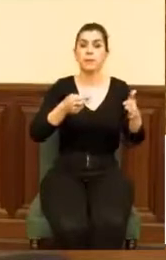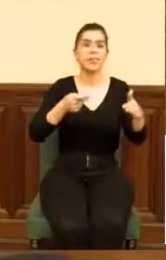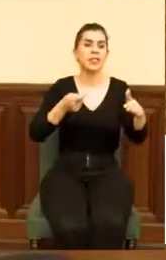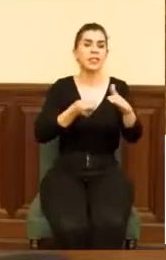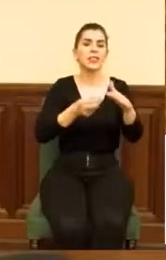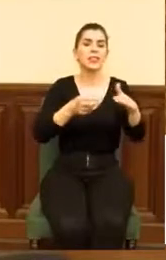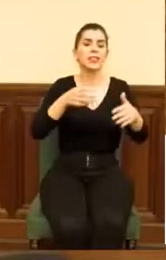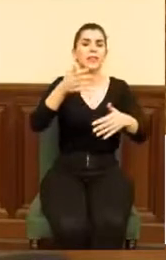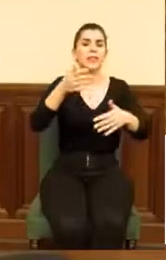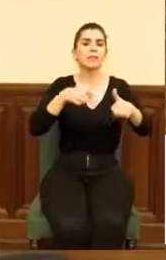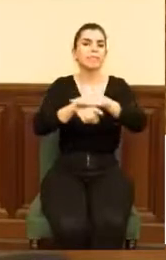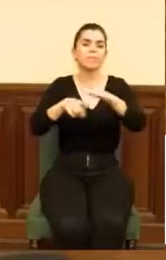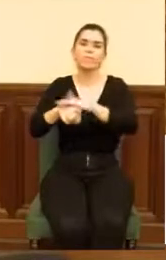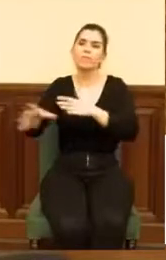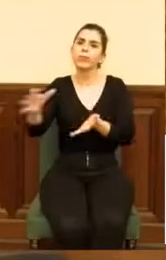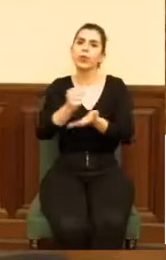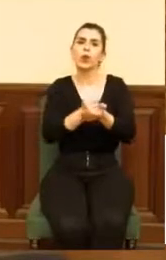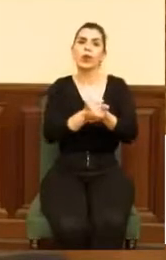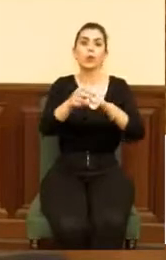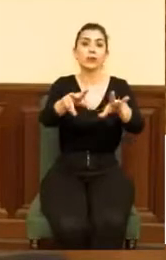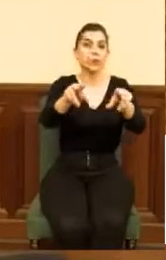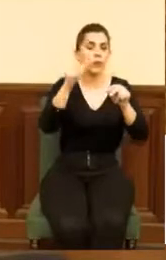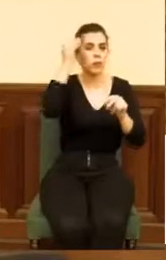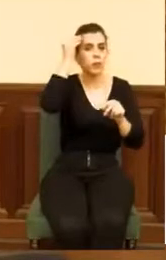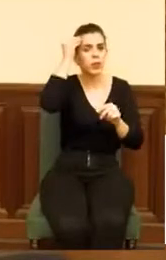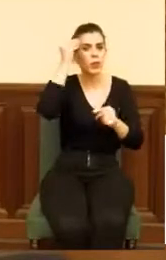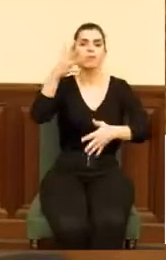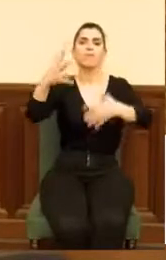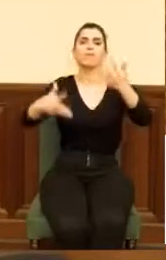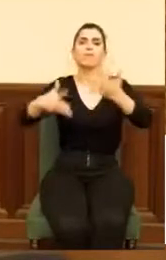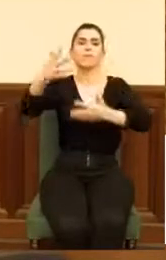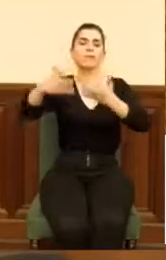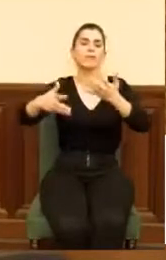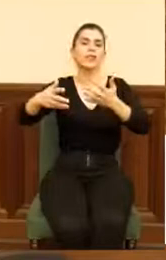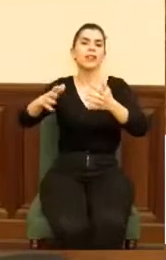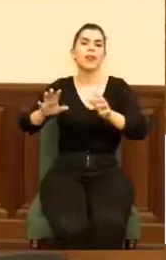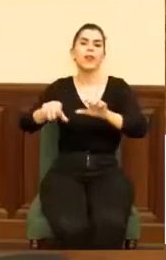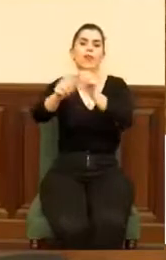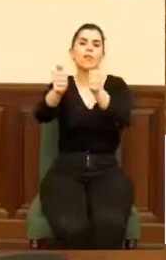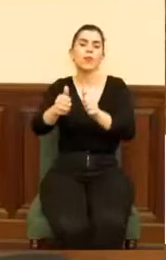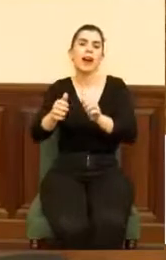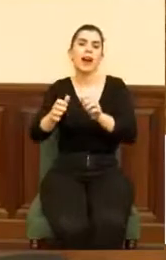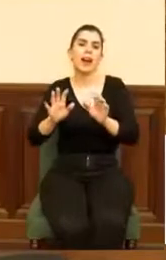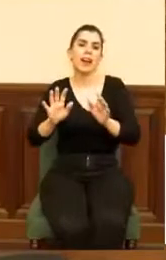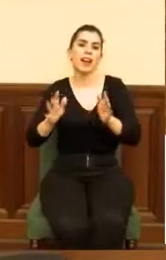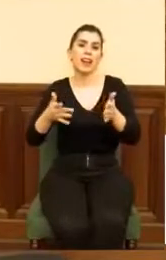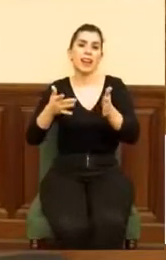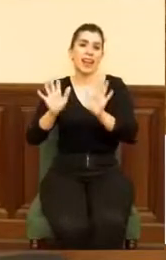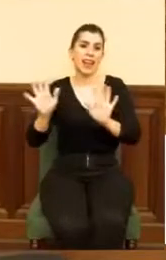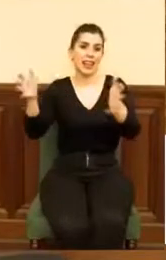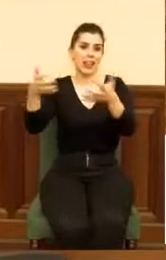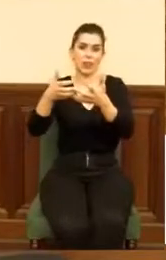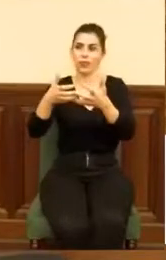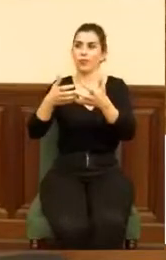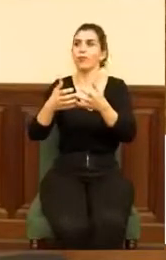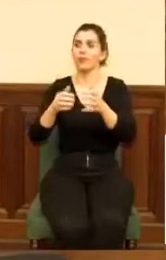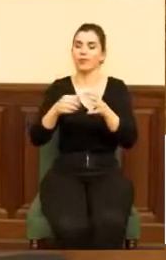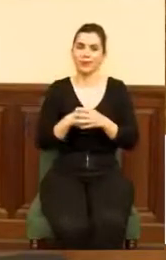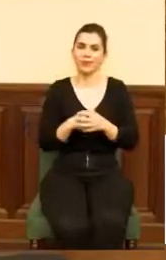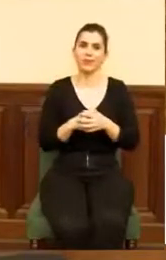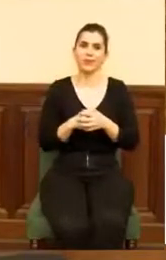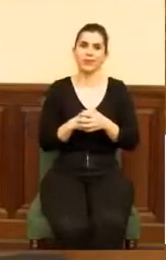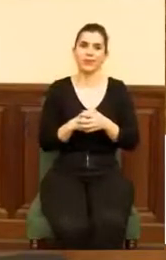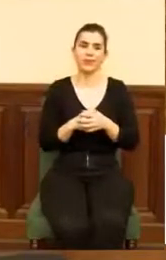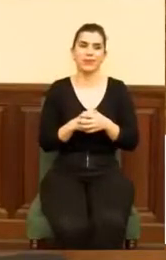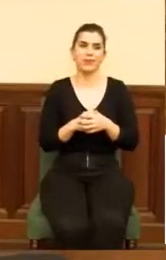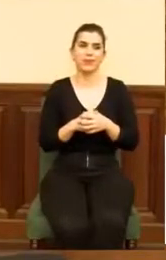prácticamente acabados, es la administración electrónica. Eso sí que vendría, creo